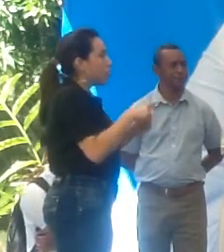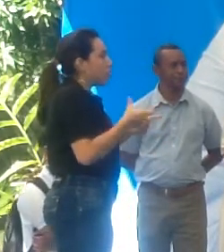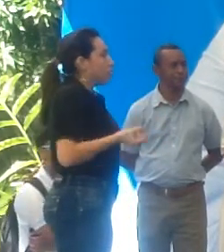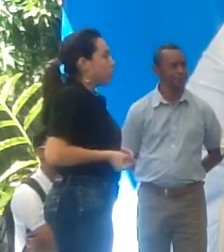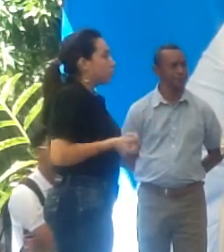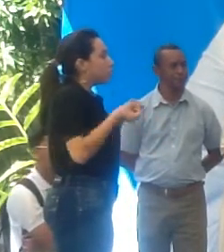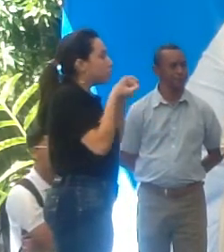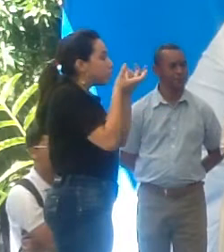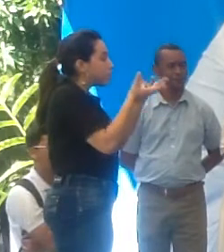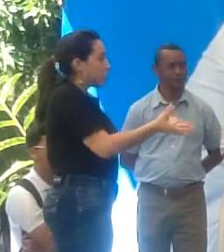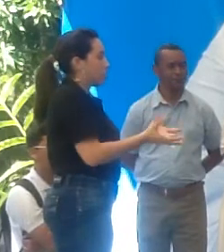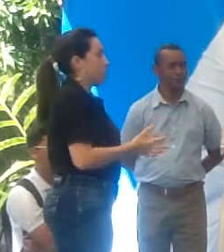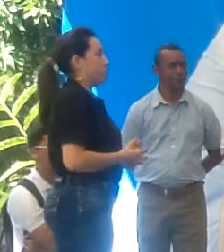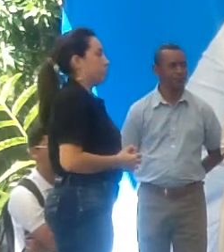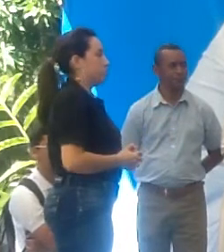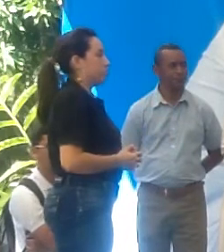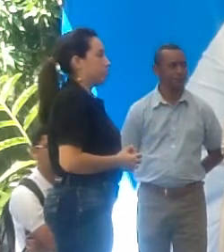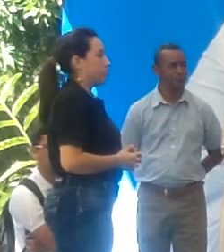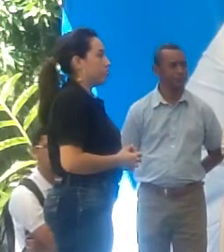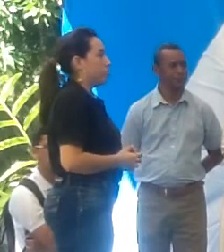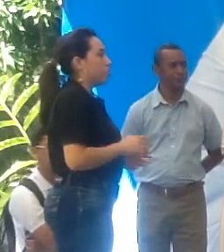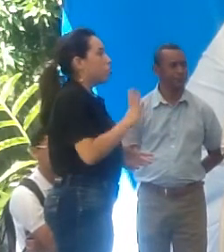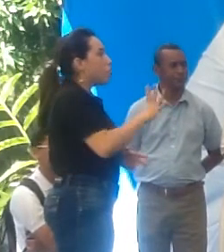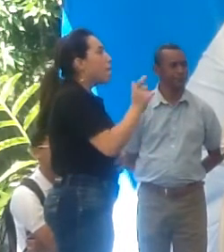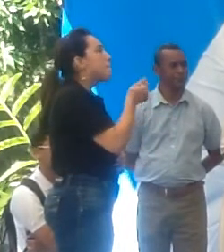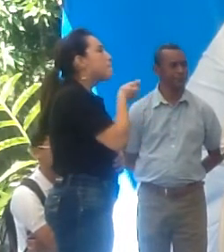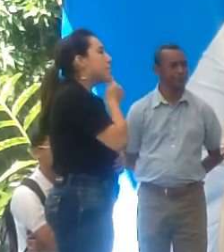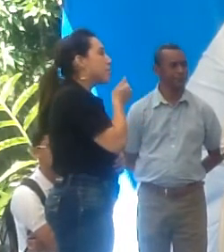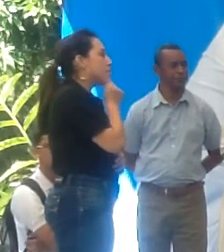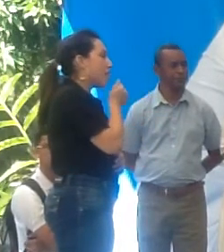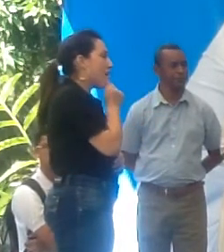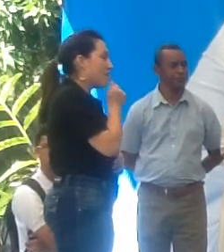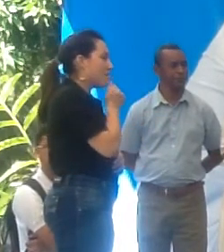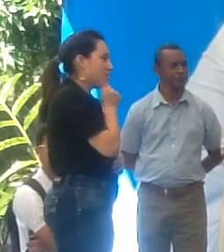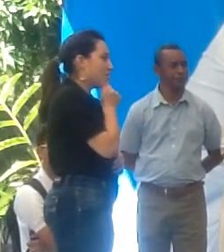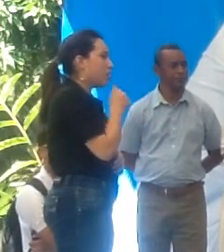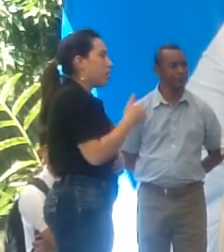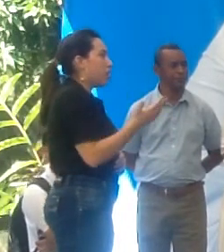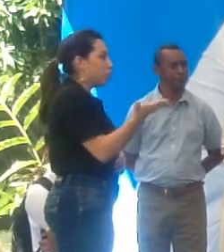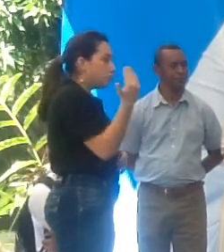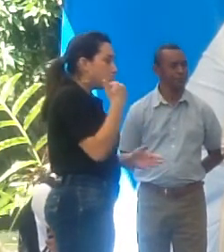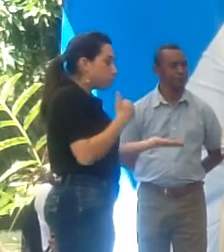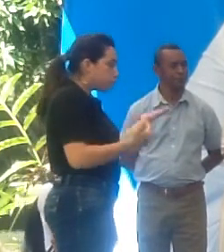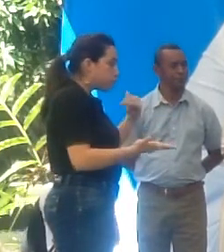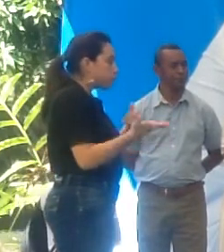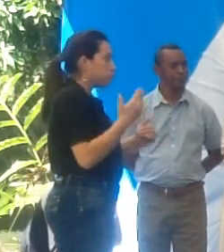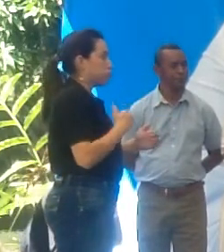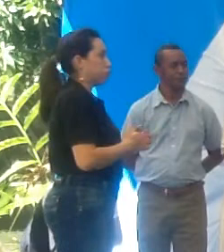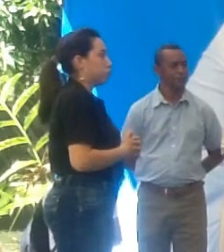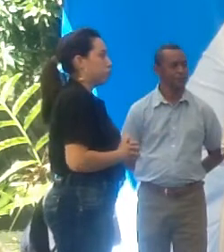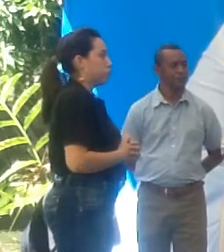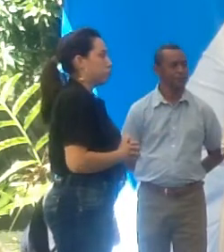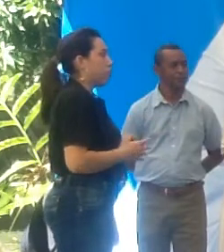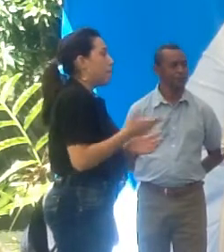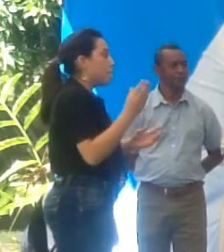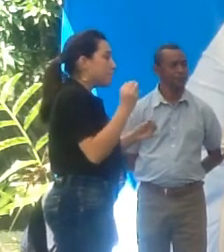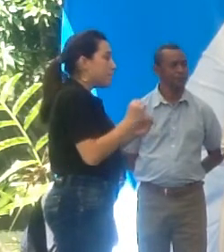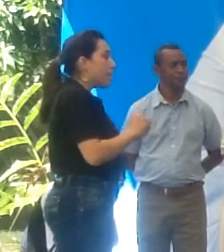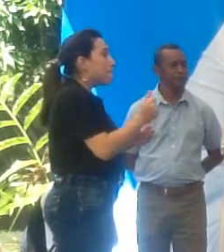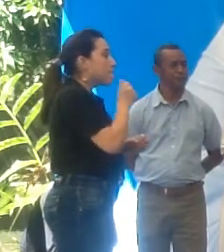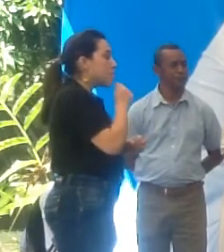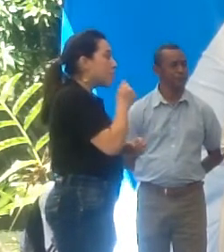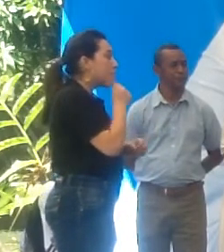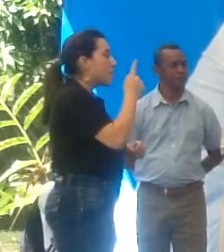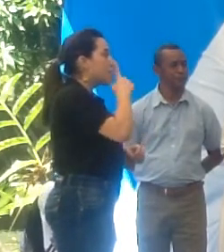condiciones al sector privado, a que traigamos y atraigamos la inversión